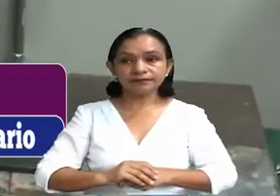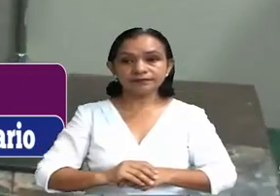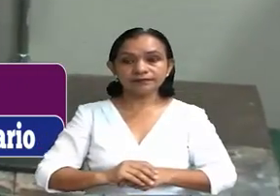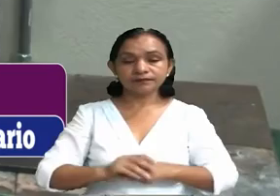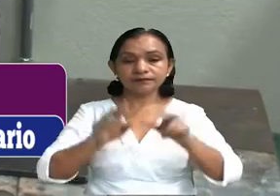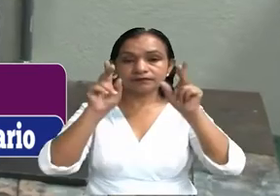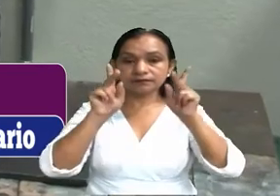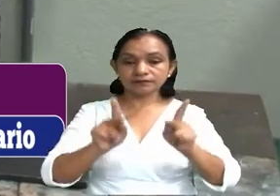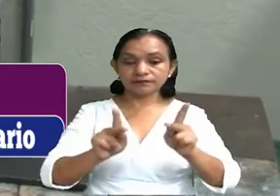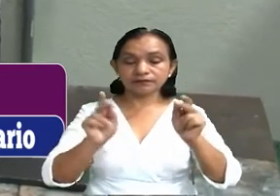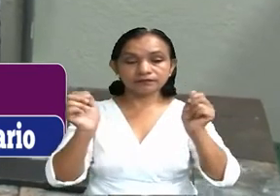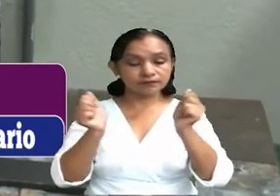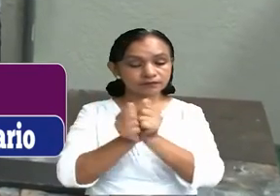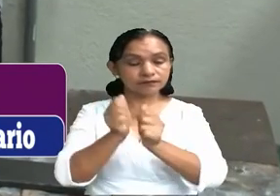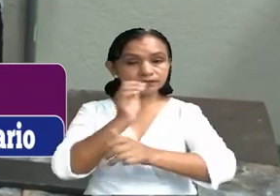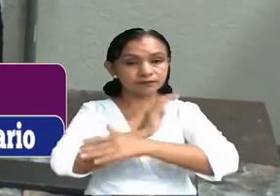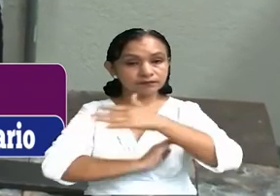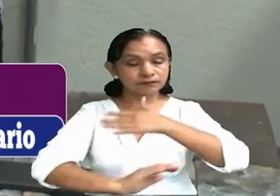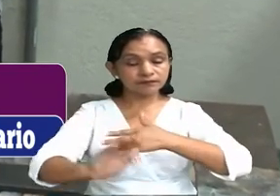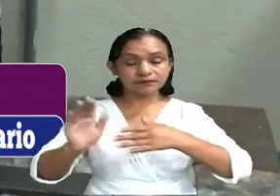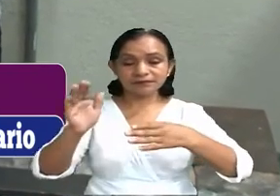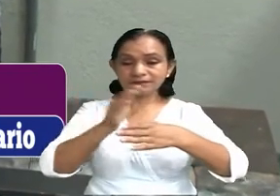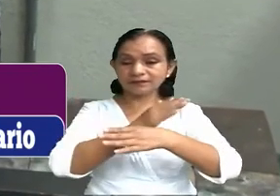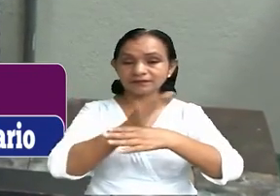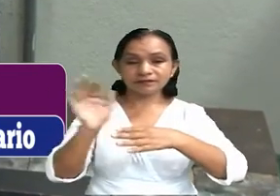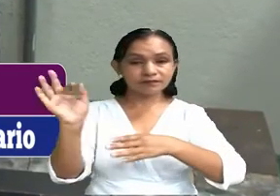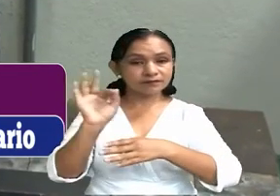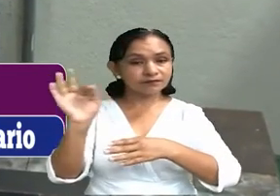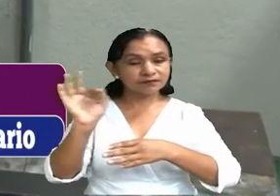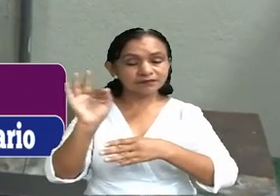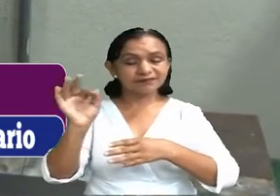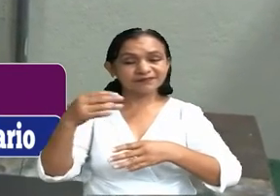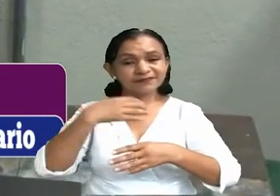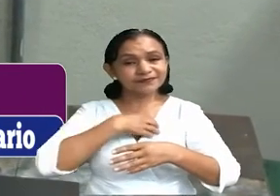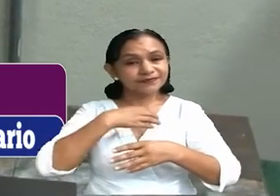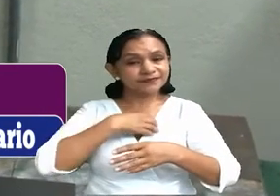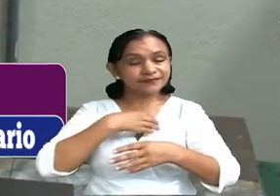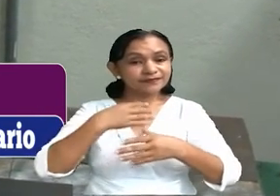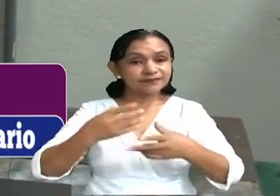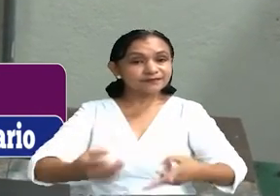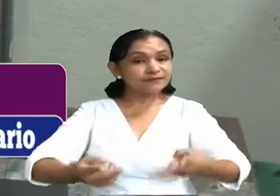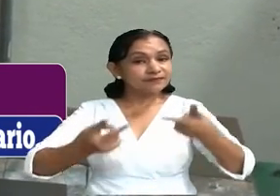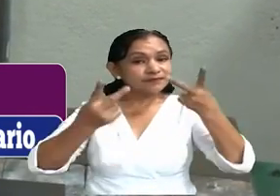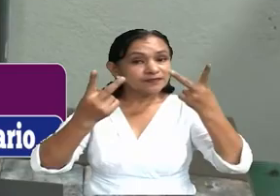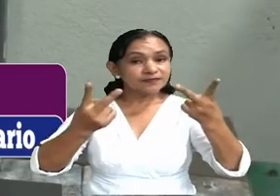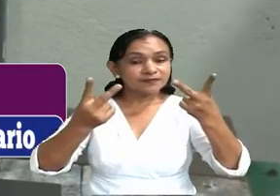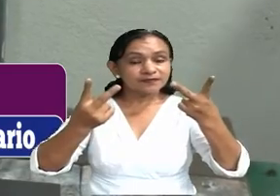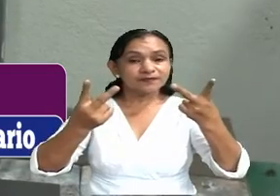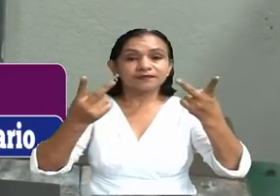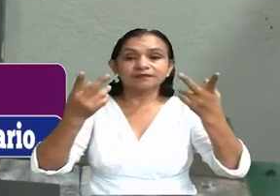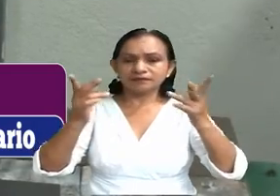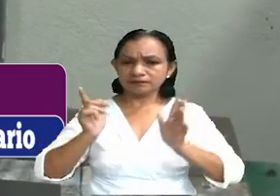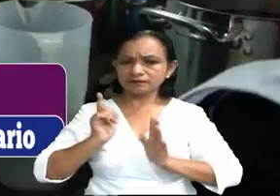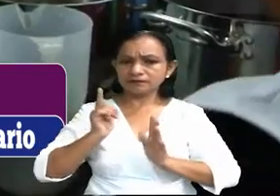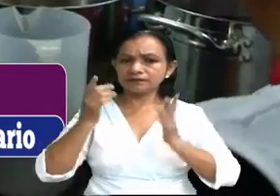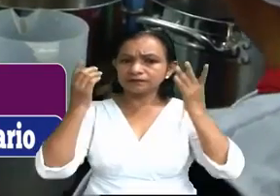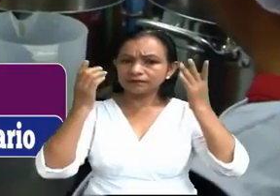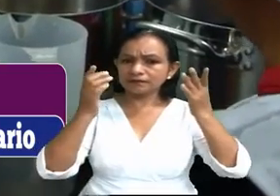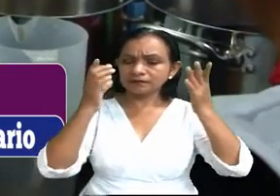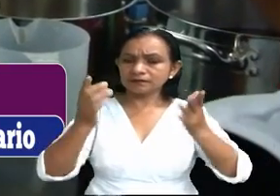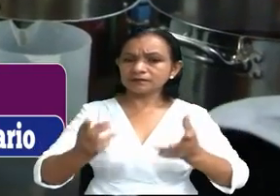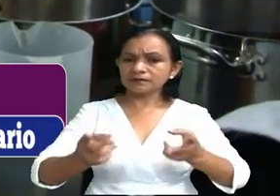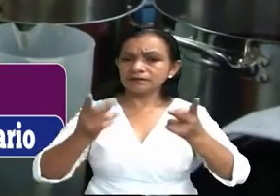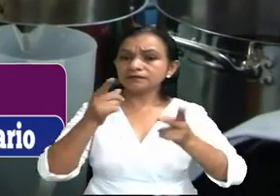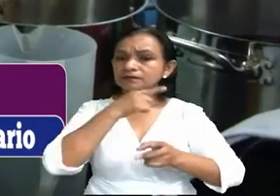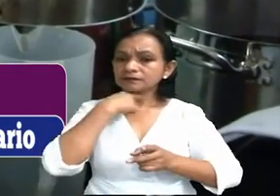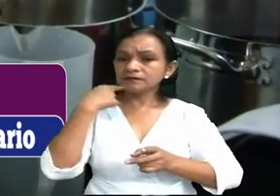las personas con discapacidad de una u otra manera se ven marcadas cuando hay acciones concretas en la